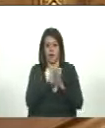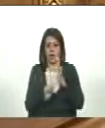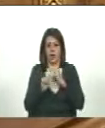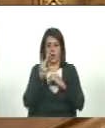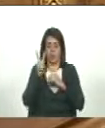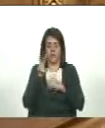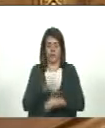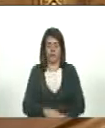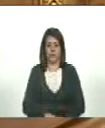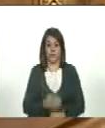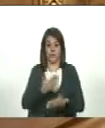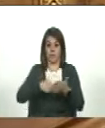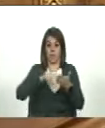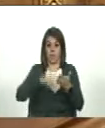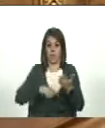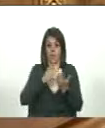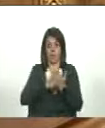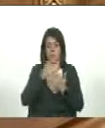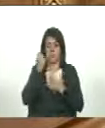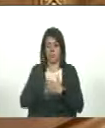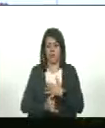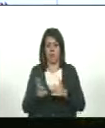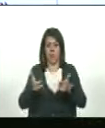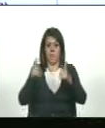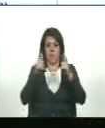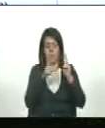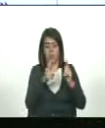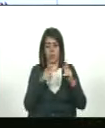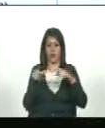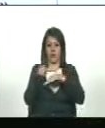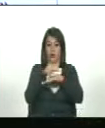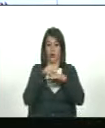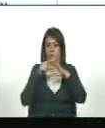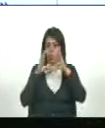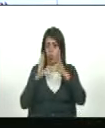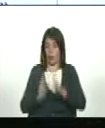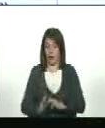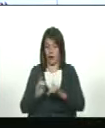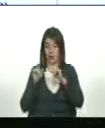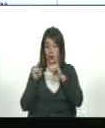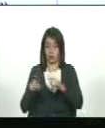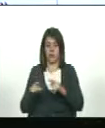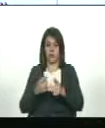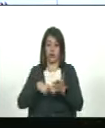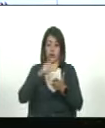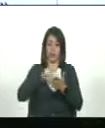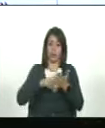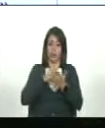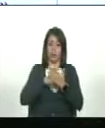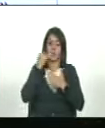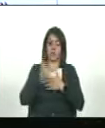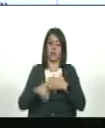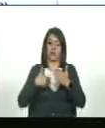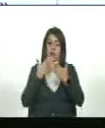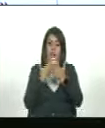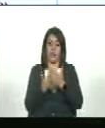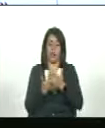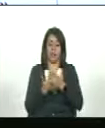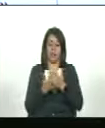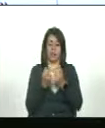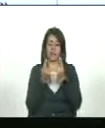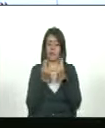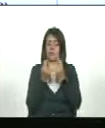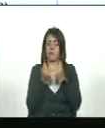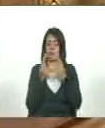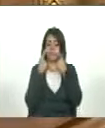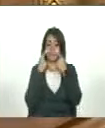2, contratación de proyecto. Se autoriza al Ejecutivo para que contrate proyecto hasta por el monto